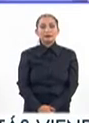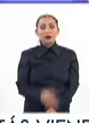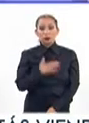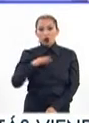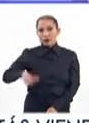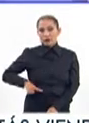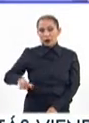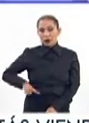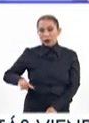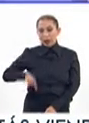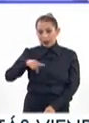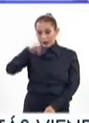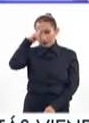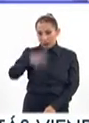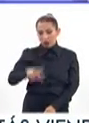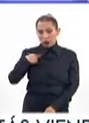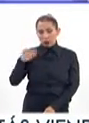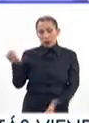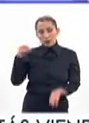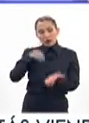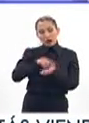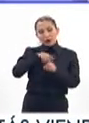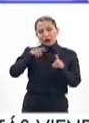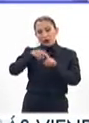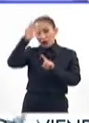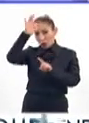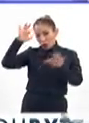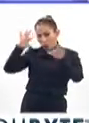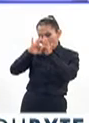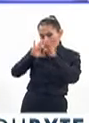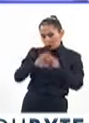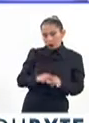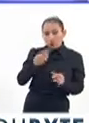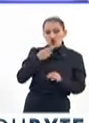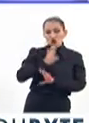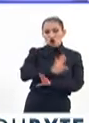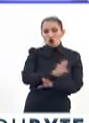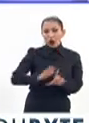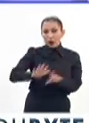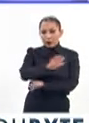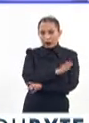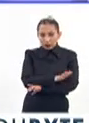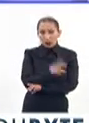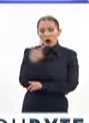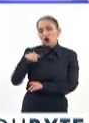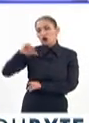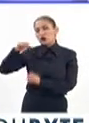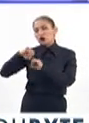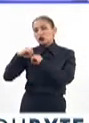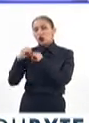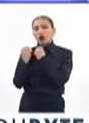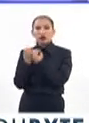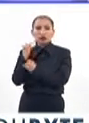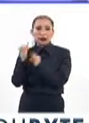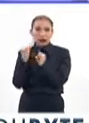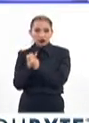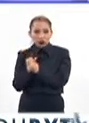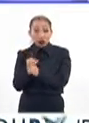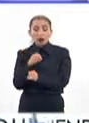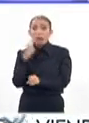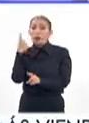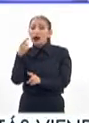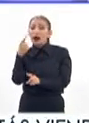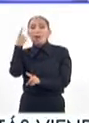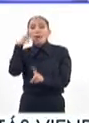Bueno, el gobierno de nuestro país ha establecido diversos convenios en materia de conservación de medio ambiente con organizaciones internacionales. Esto